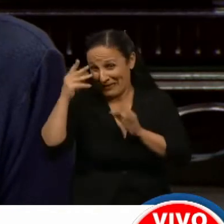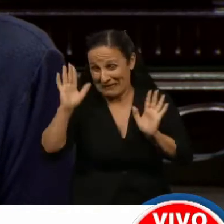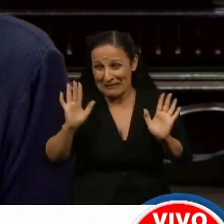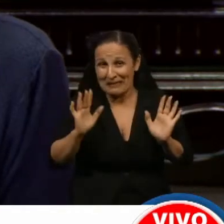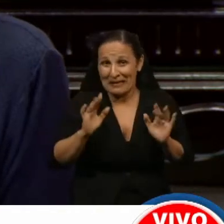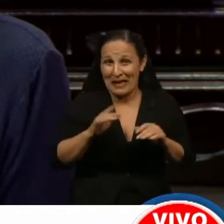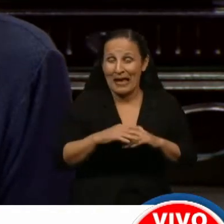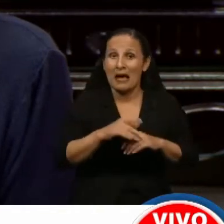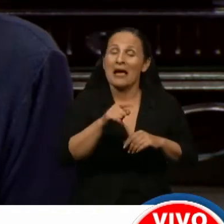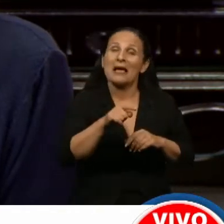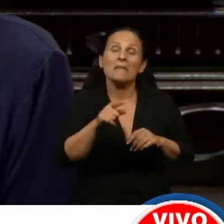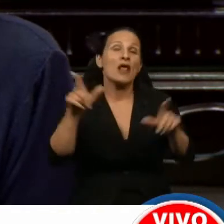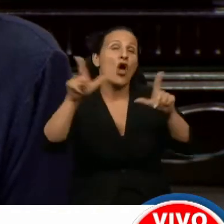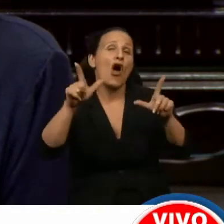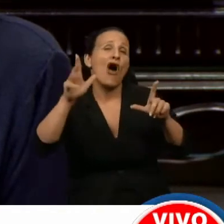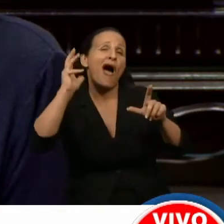es una debilidad.